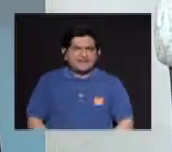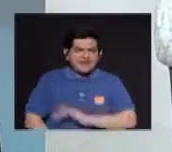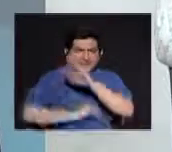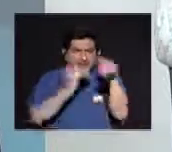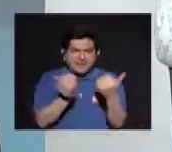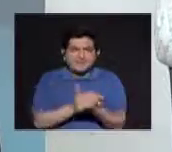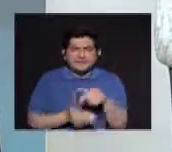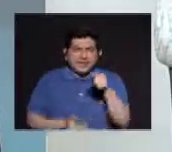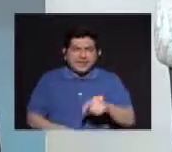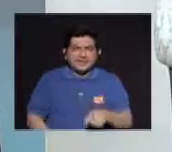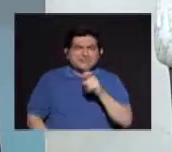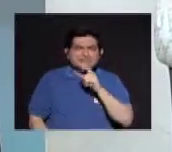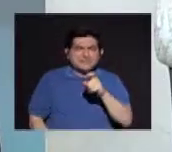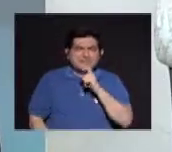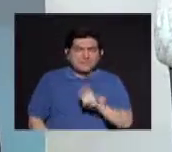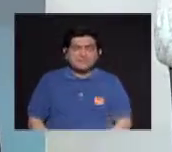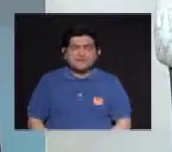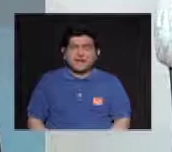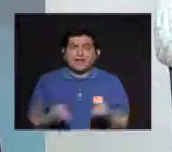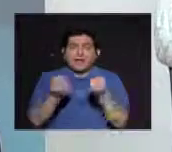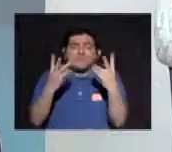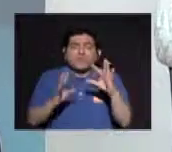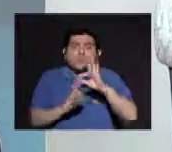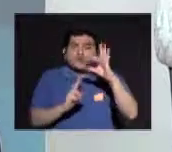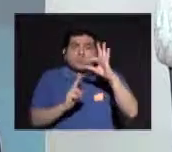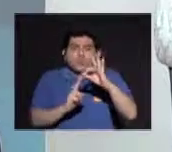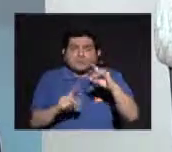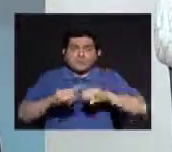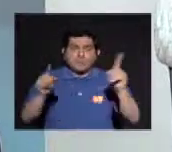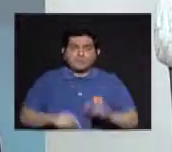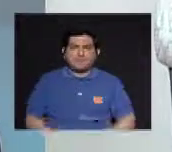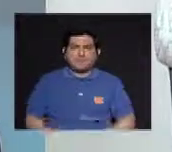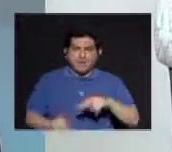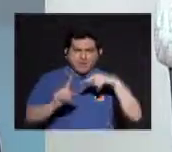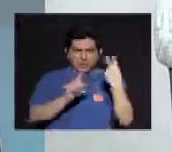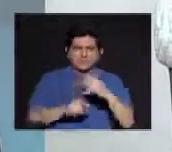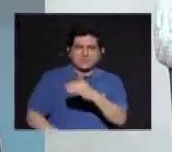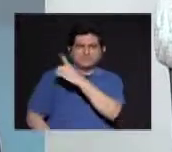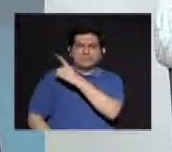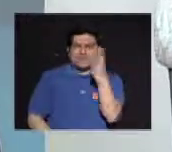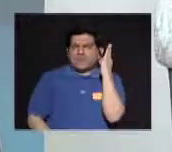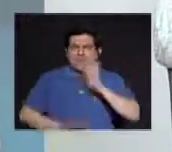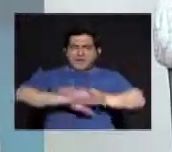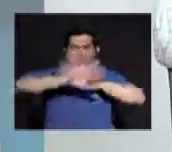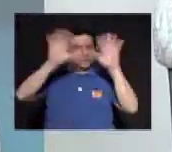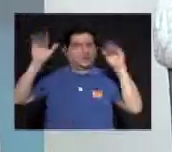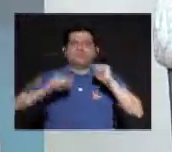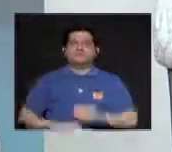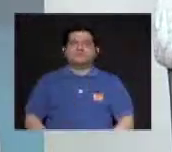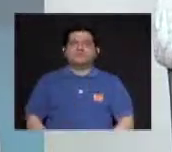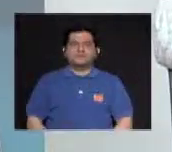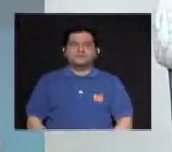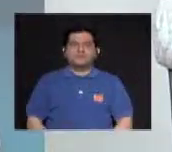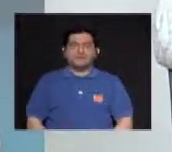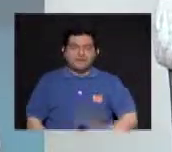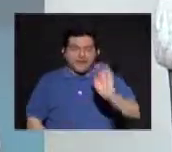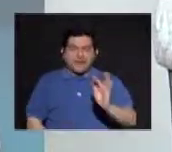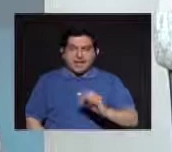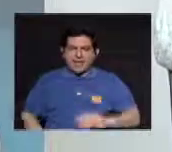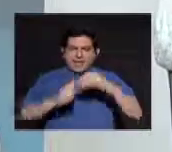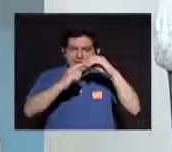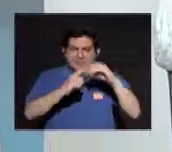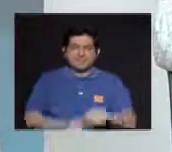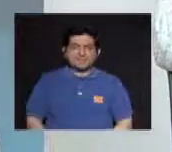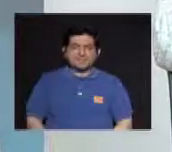talento tuvo sus dificultades, más bien porque había muchas opciones, pero al final la visión de la directora era muy clara. Digamos, la